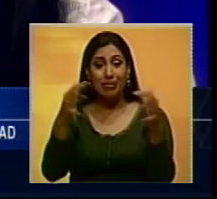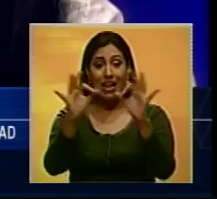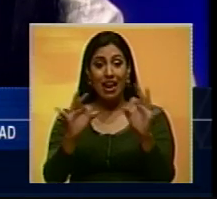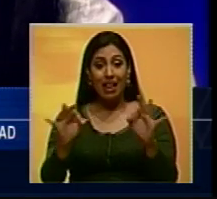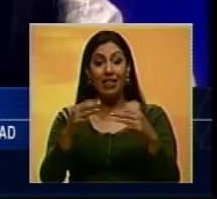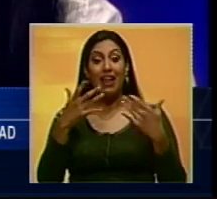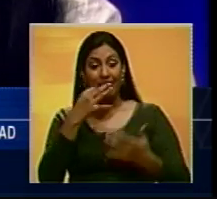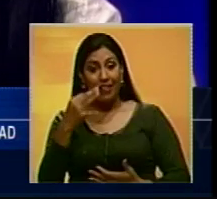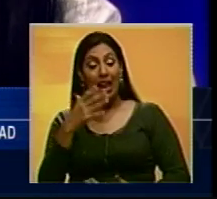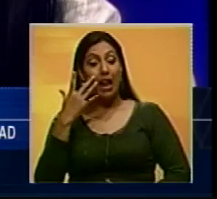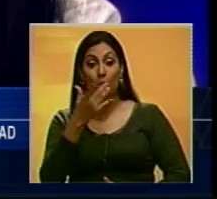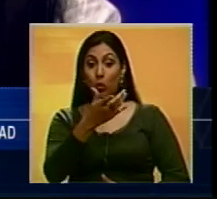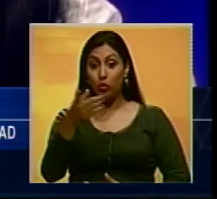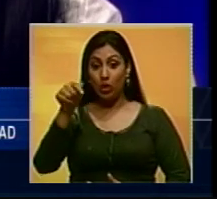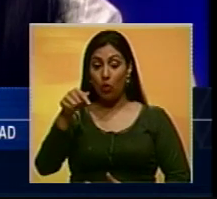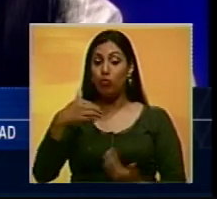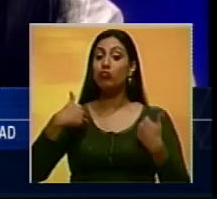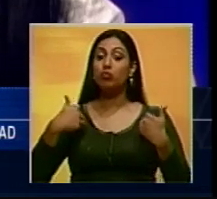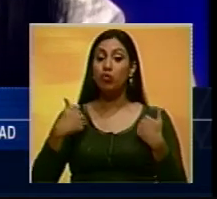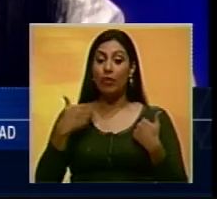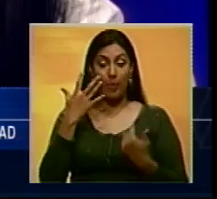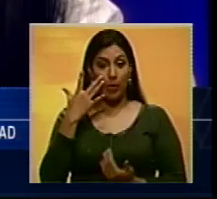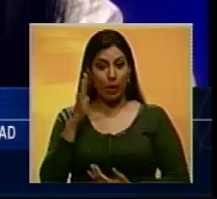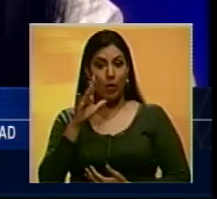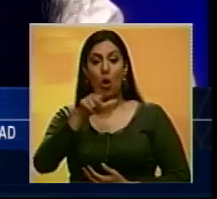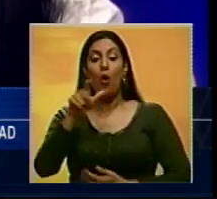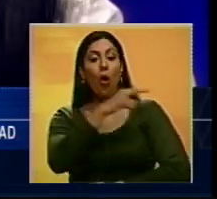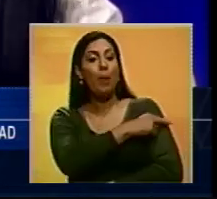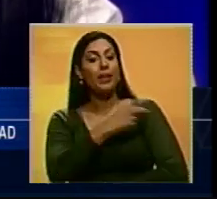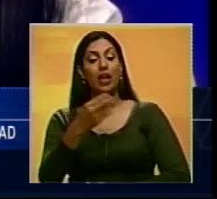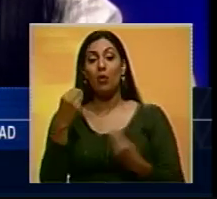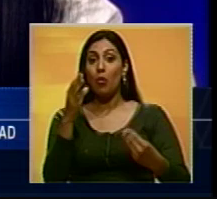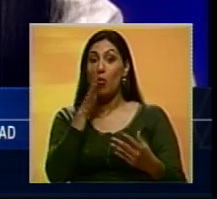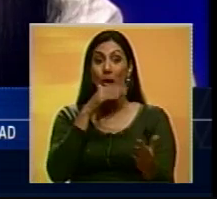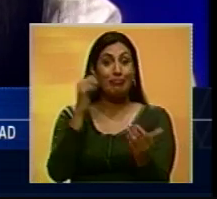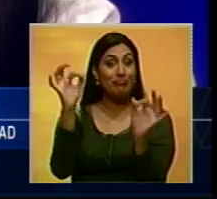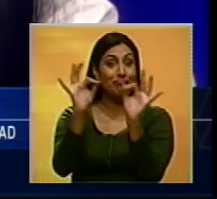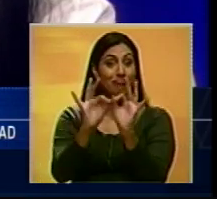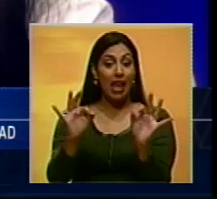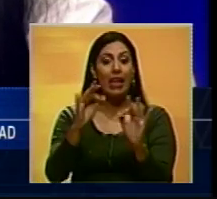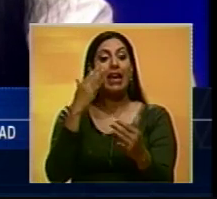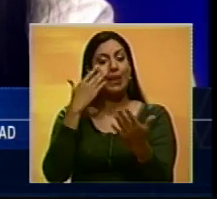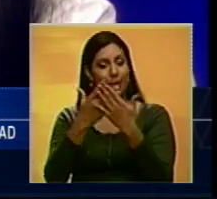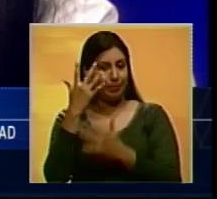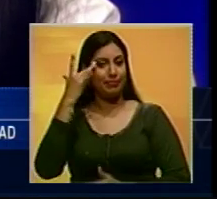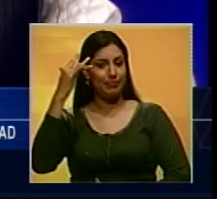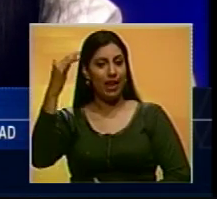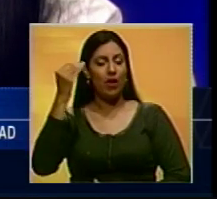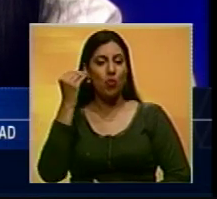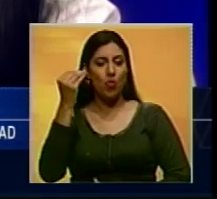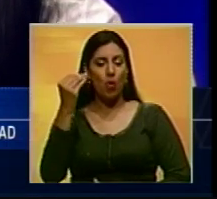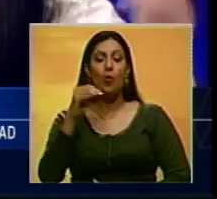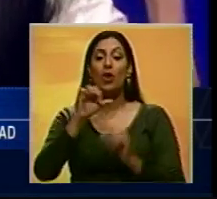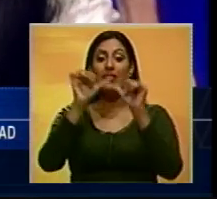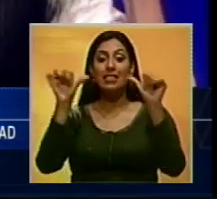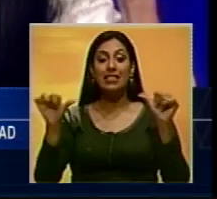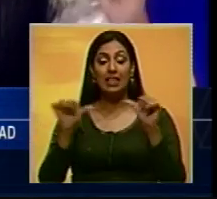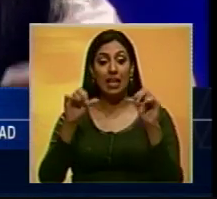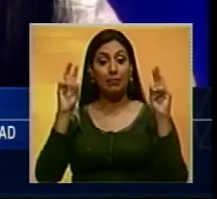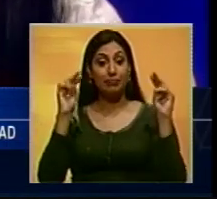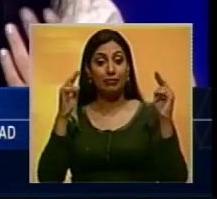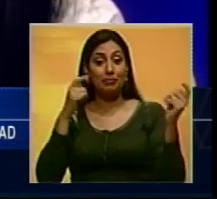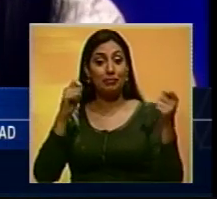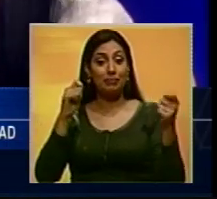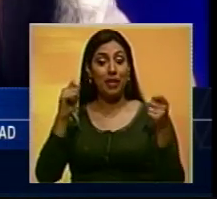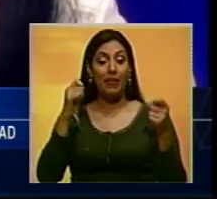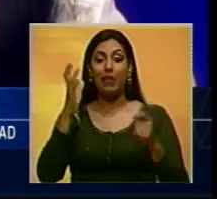la realidad es que si usted hoy sufre porque en los hospitales públicos no hay nada, imagínese lo que va a ocurrir cuando el sistema de distribución